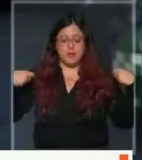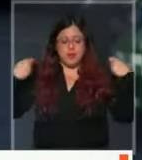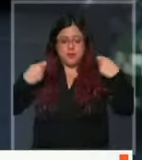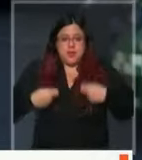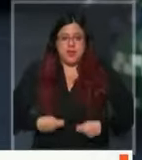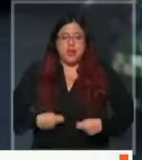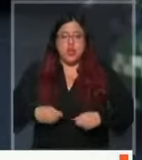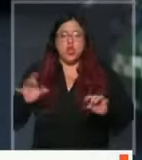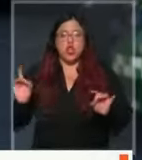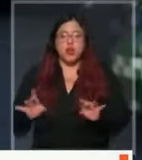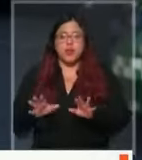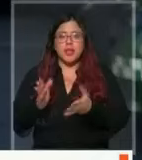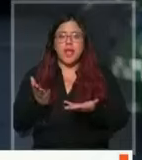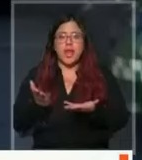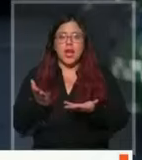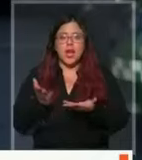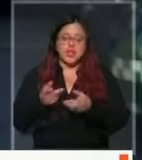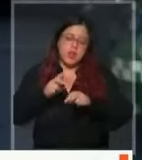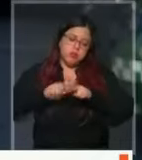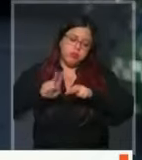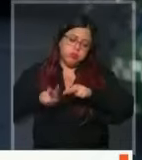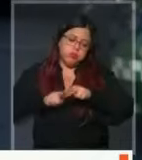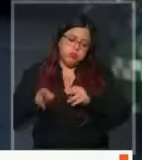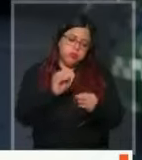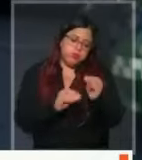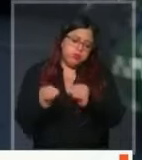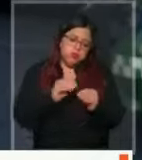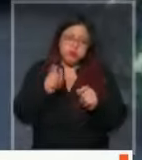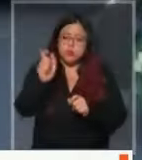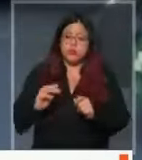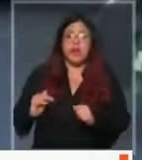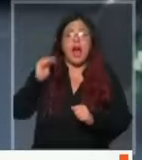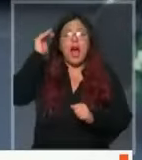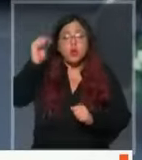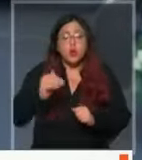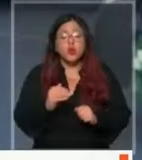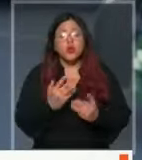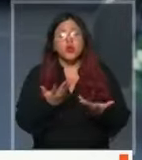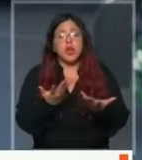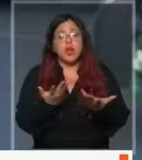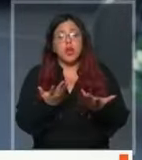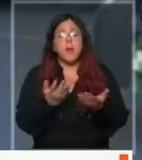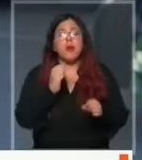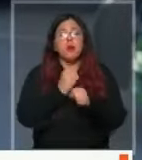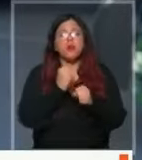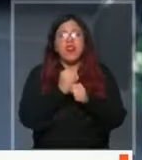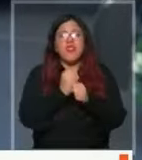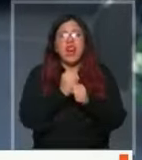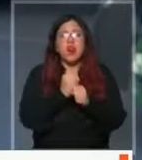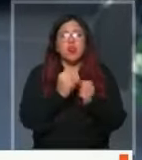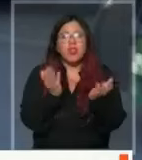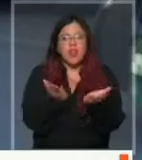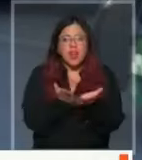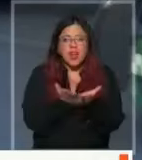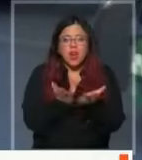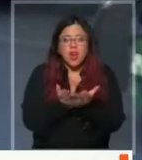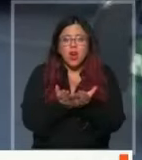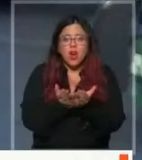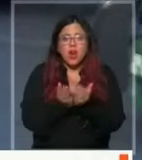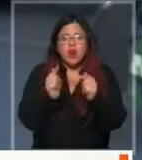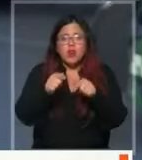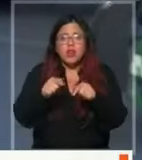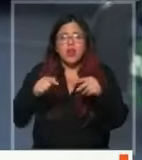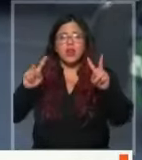sido preparada por un adulto junto con estos muchachos para un trabajo escolar. Y estos muchachos finalmente tenían que desfilar asociado a algo de carabinero, los